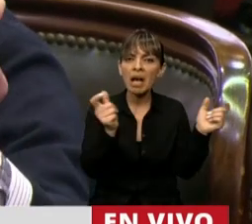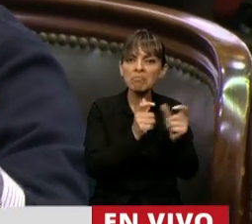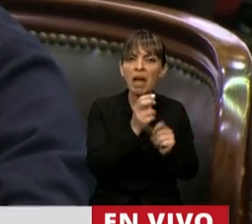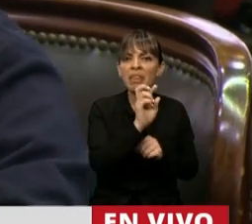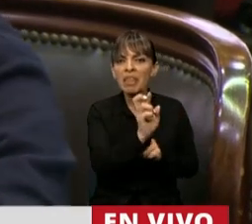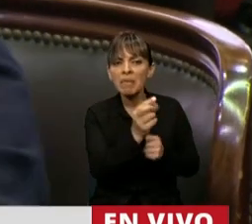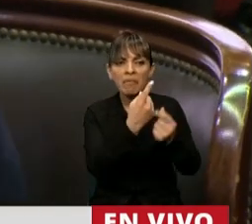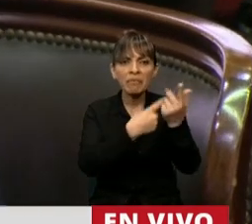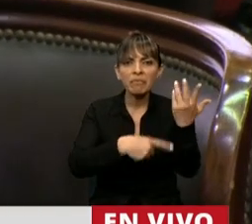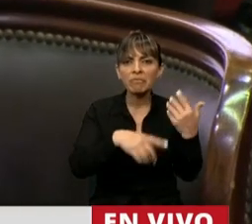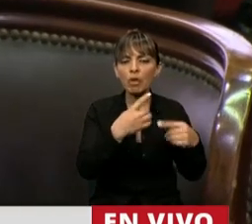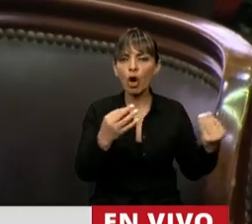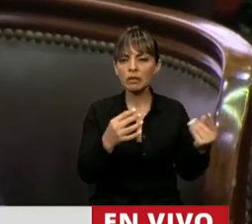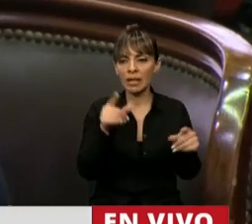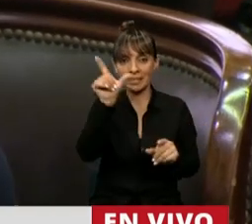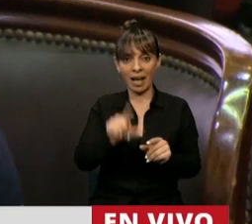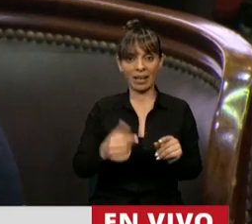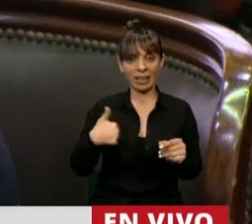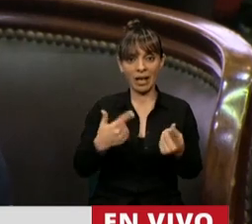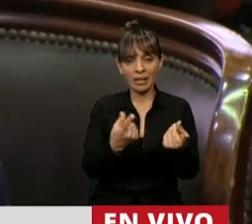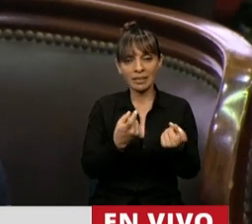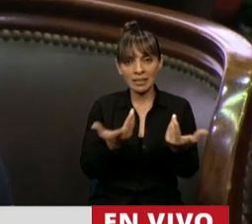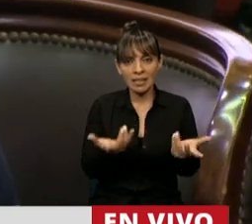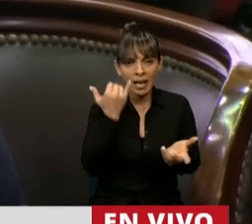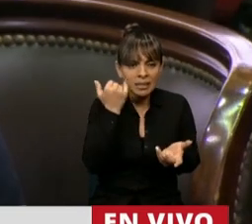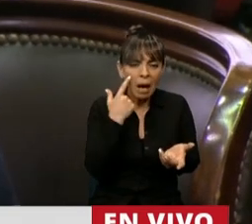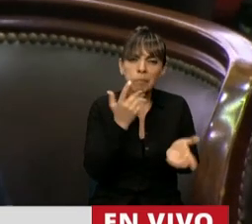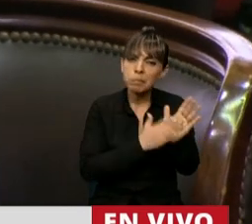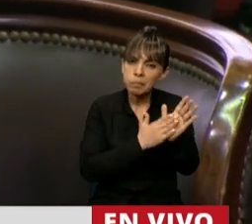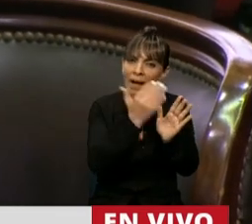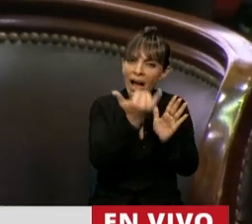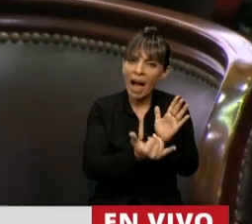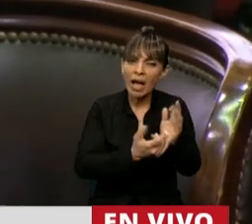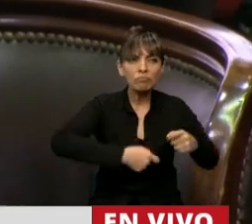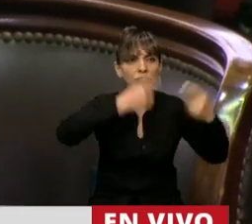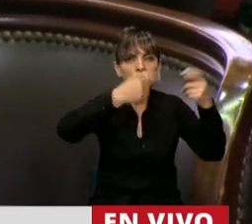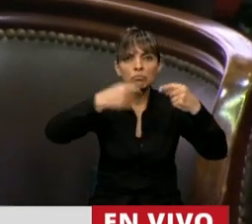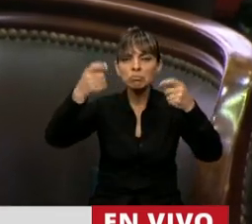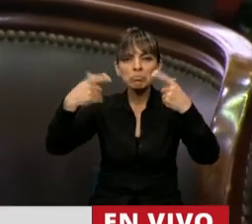Argentina nos necesita, y han demostrado en sus exportaciones que lo han hecho por más de